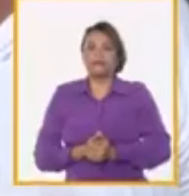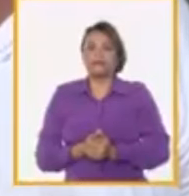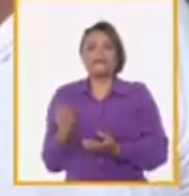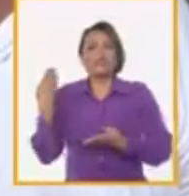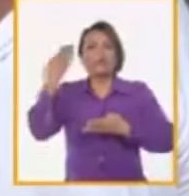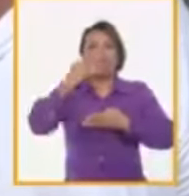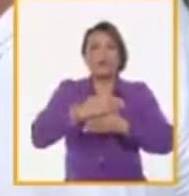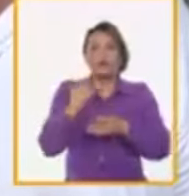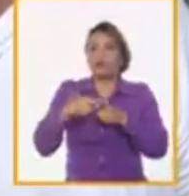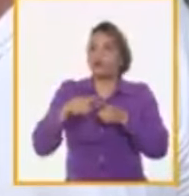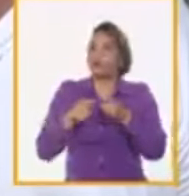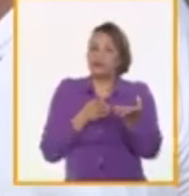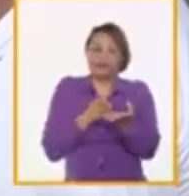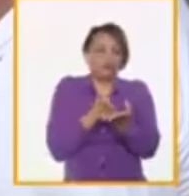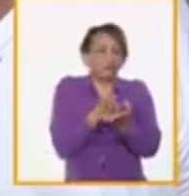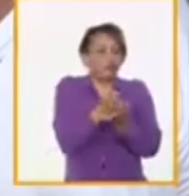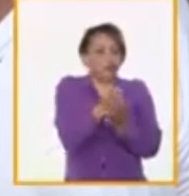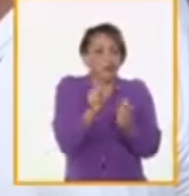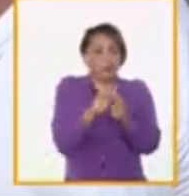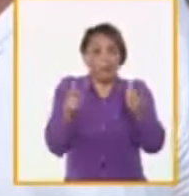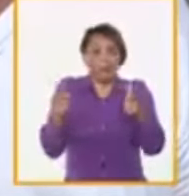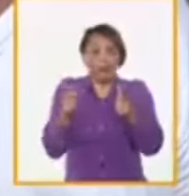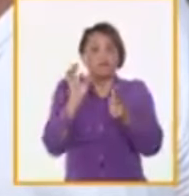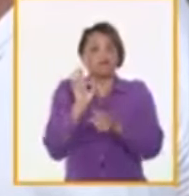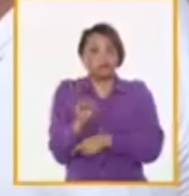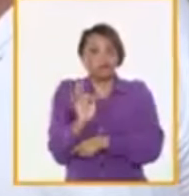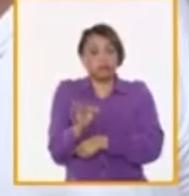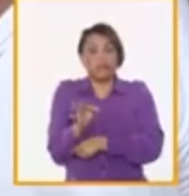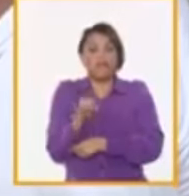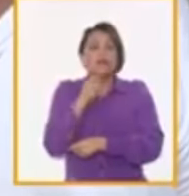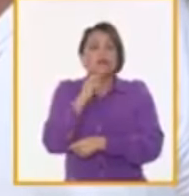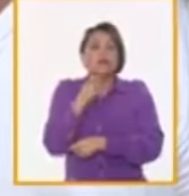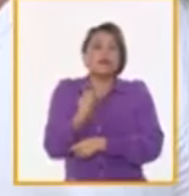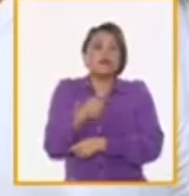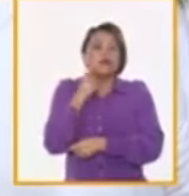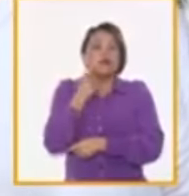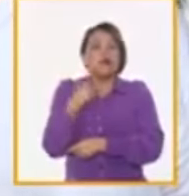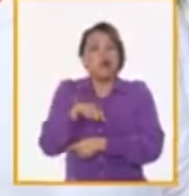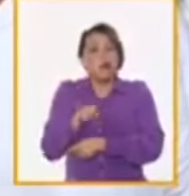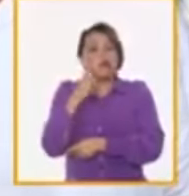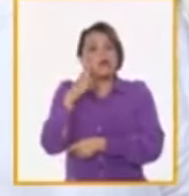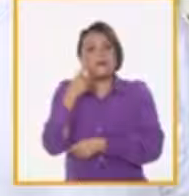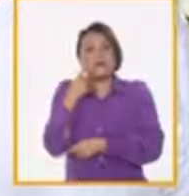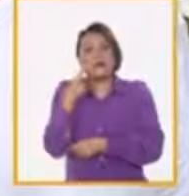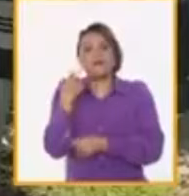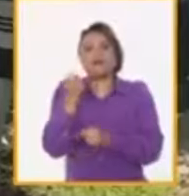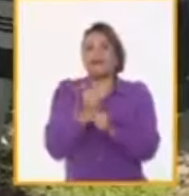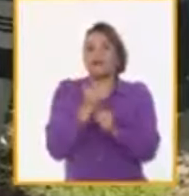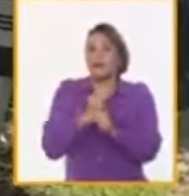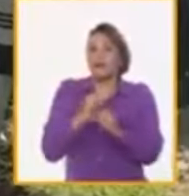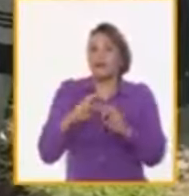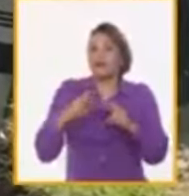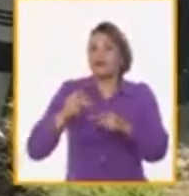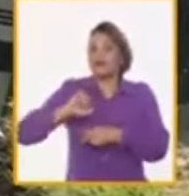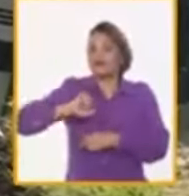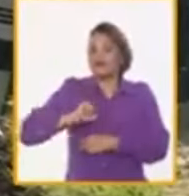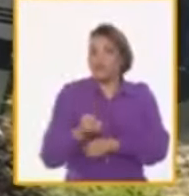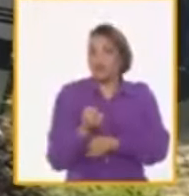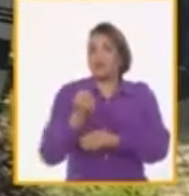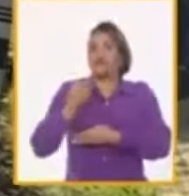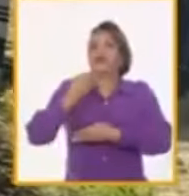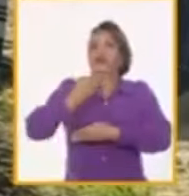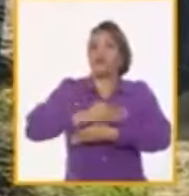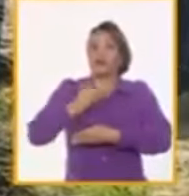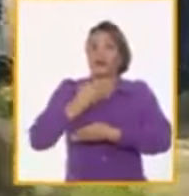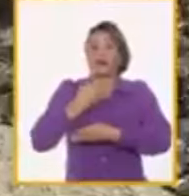no han cesado, se ha incrementado incluso. Realmente es admirable el doble de esas acciones que se